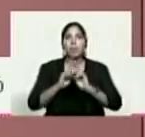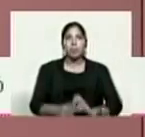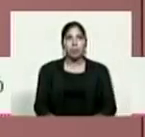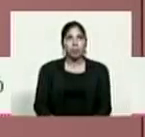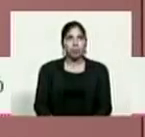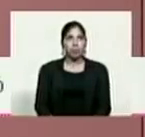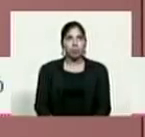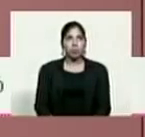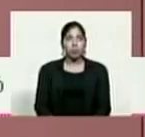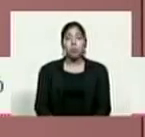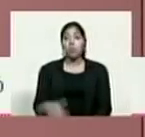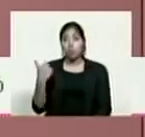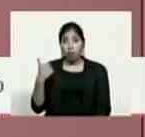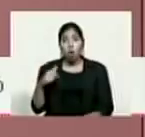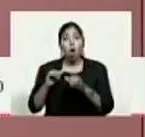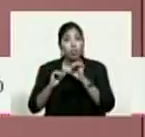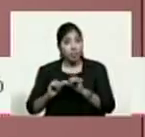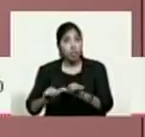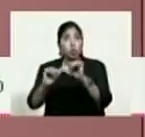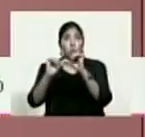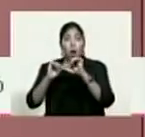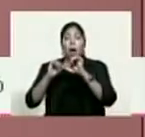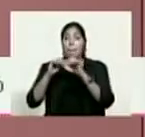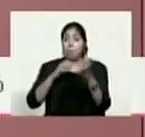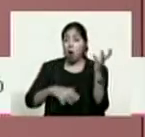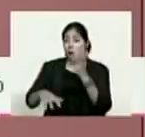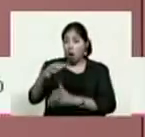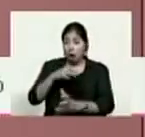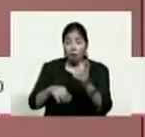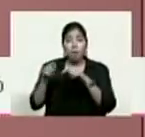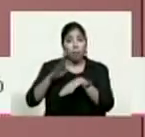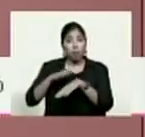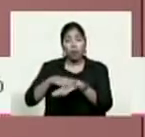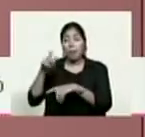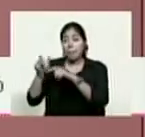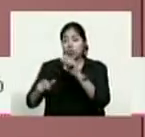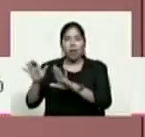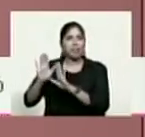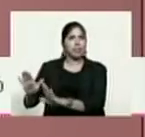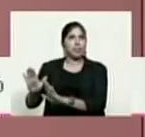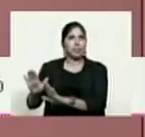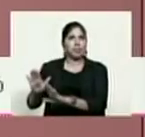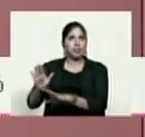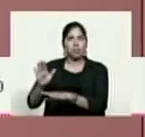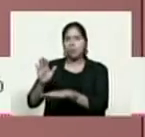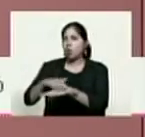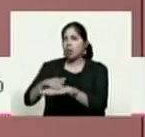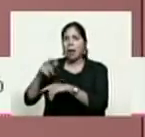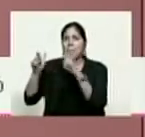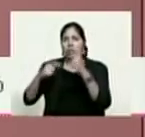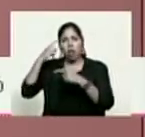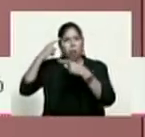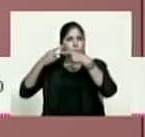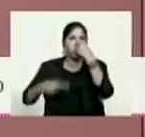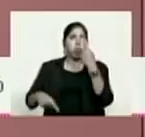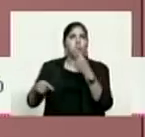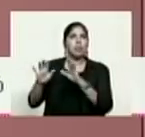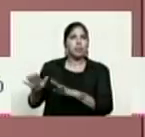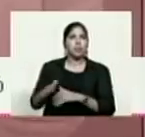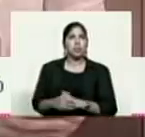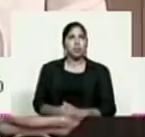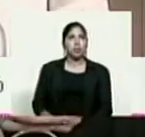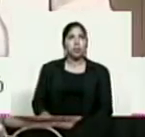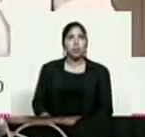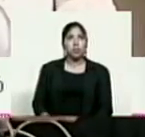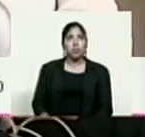La guerra eléctrica continúa porque los salvajes son salvajes, porque los psicópatas son psicópatas. Esa es una de las pocas enfermedades psiquiátricas que no se